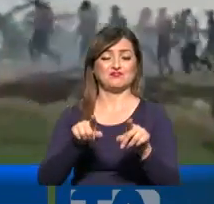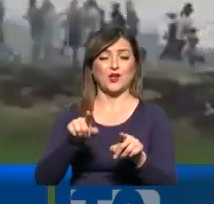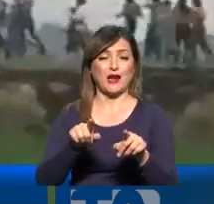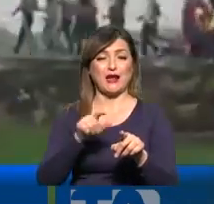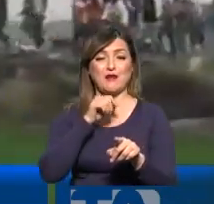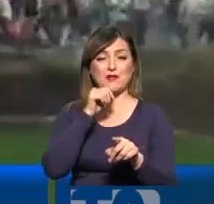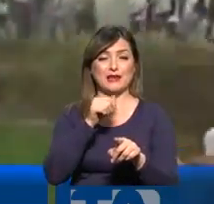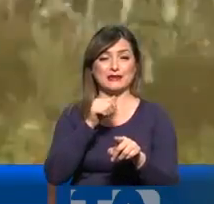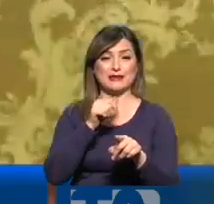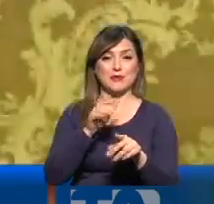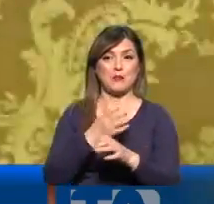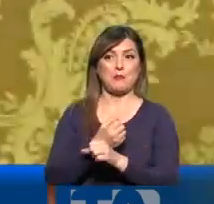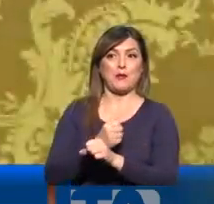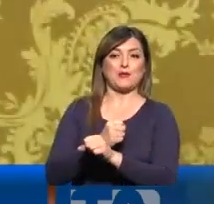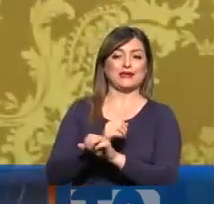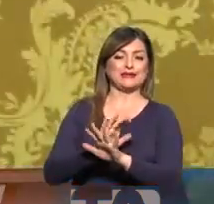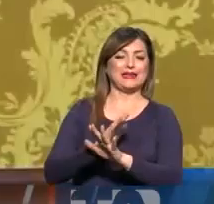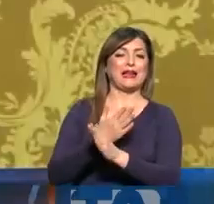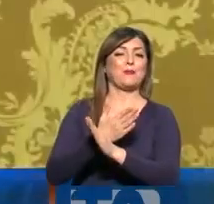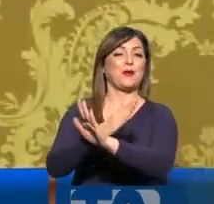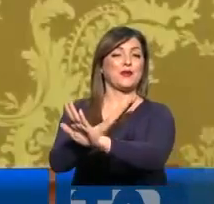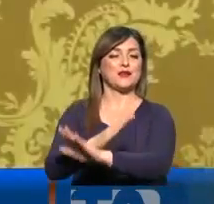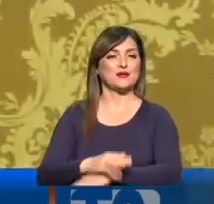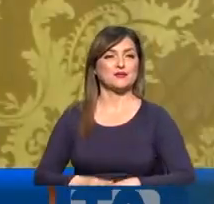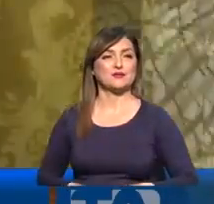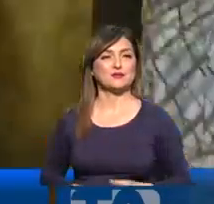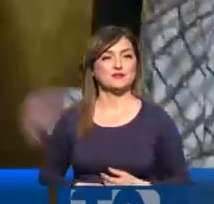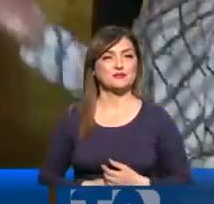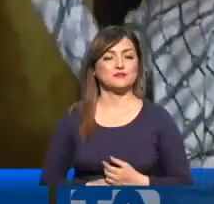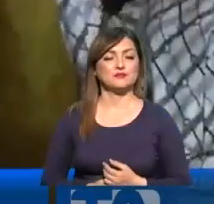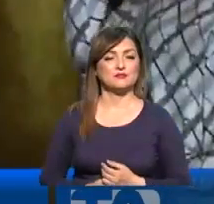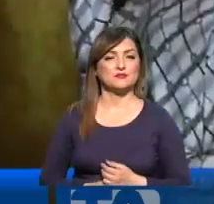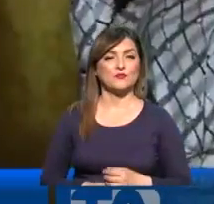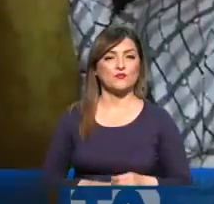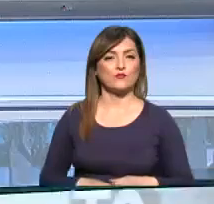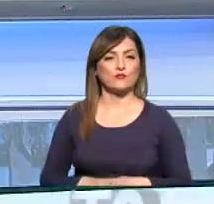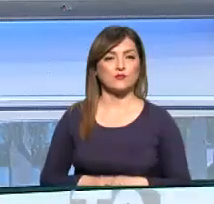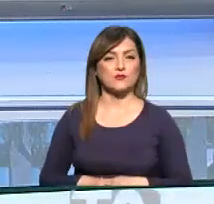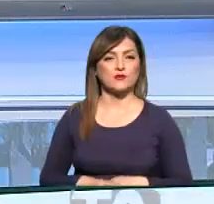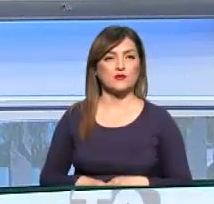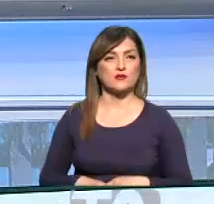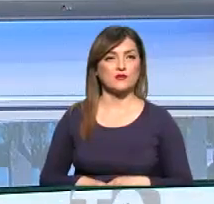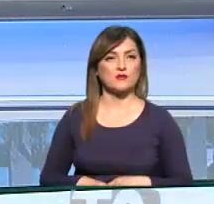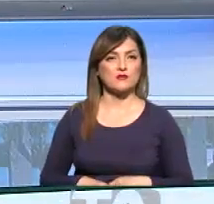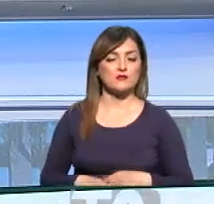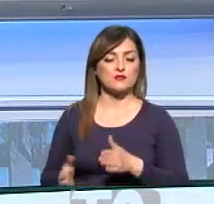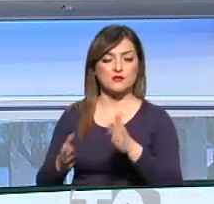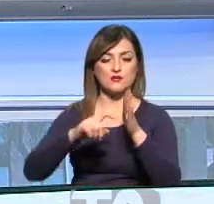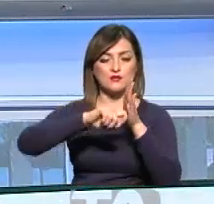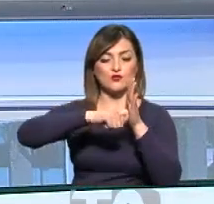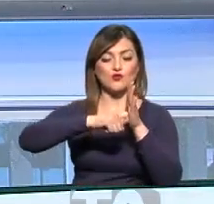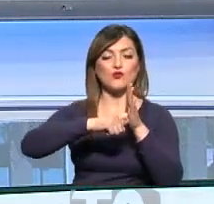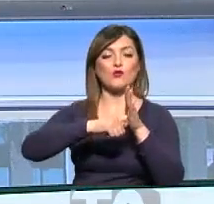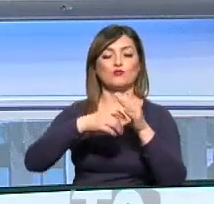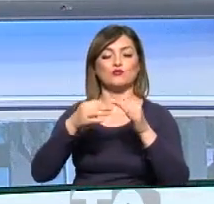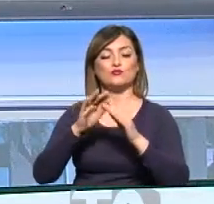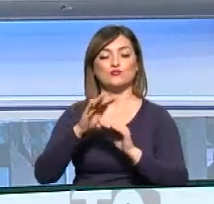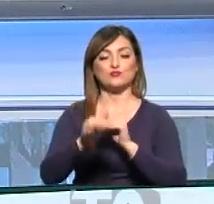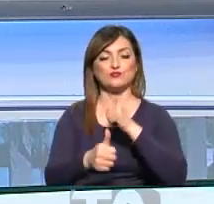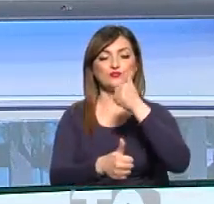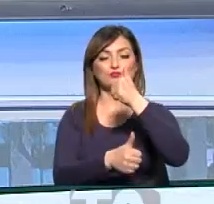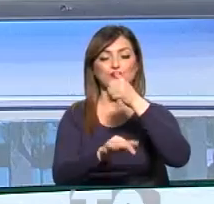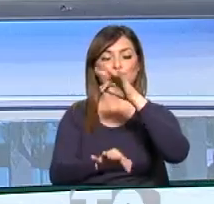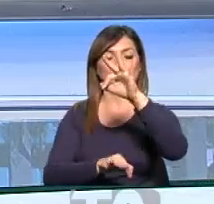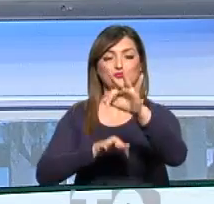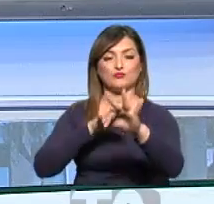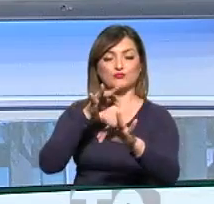que deberá evitar. En Guayaquil, Carlos Acoto, 24 horas. El Contralor General Subrogante Carlos